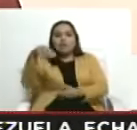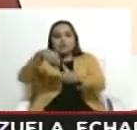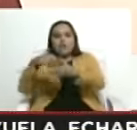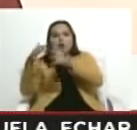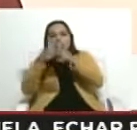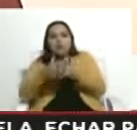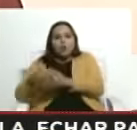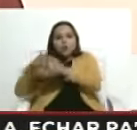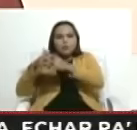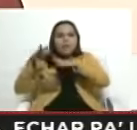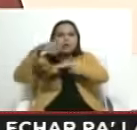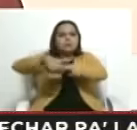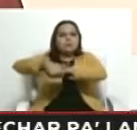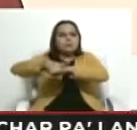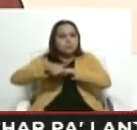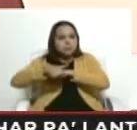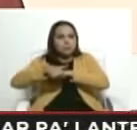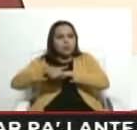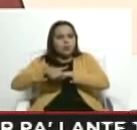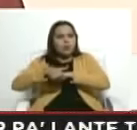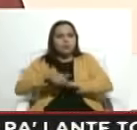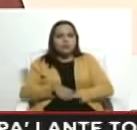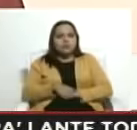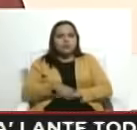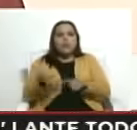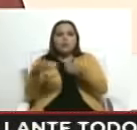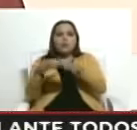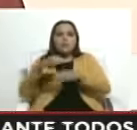el Reino Unido, con sus operadores, la CIA.